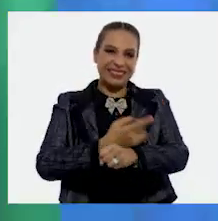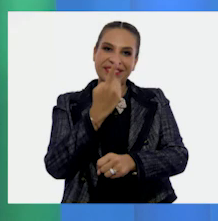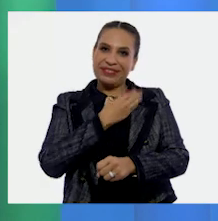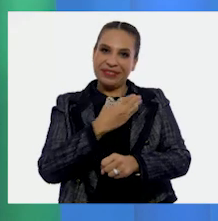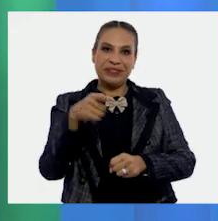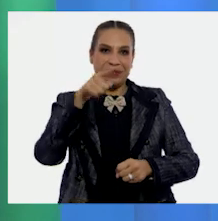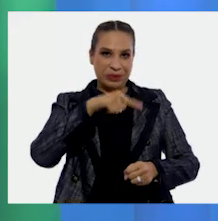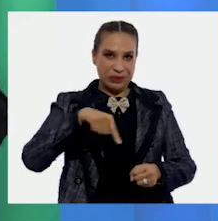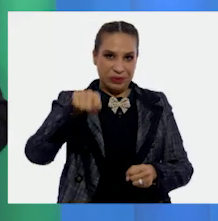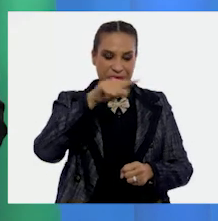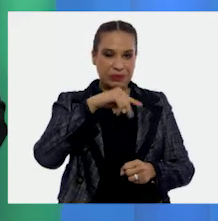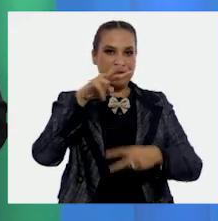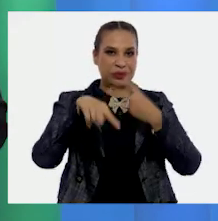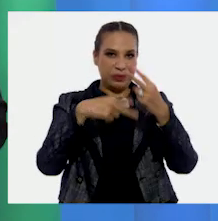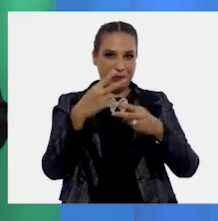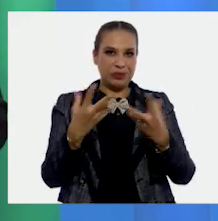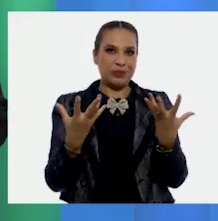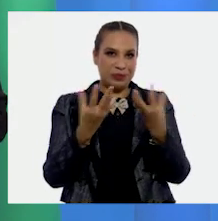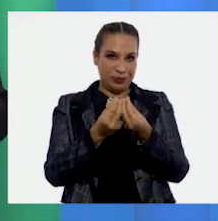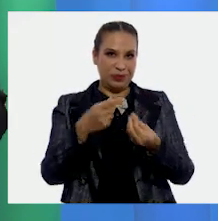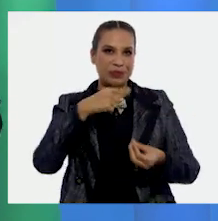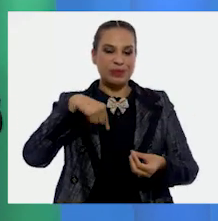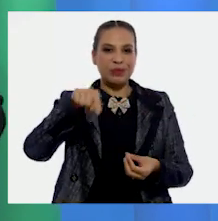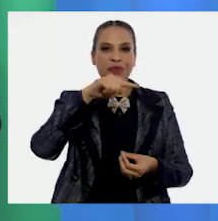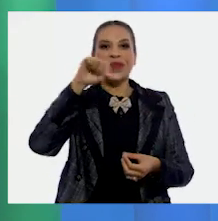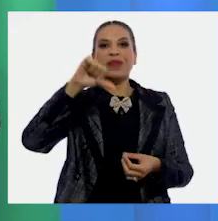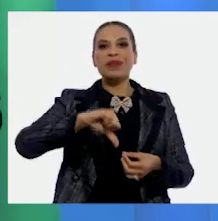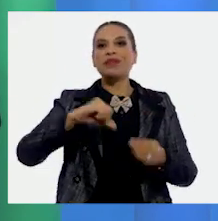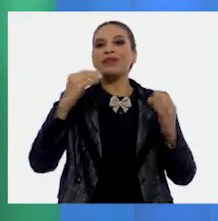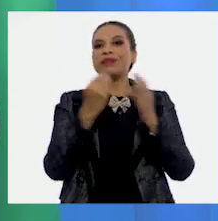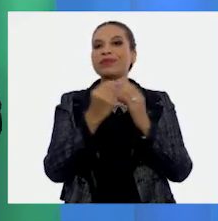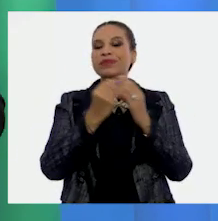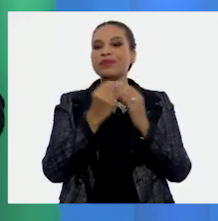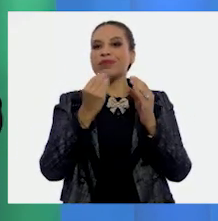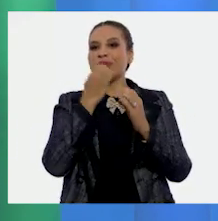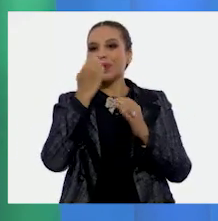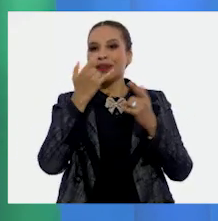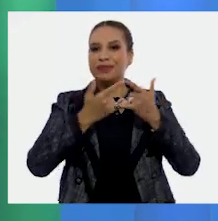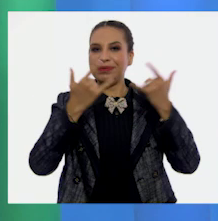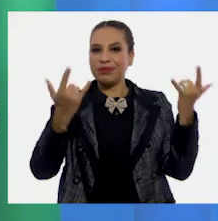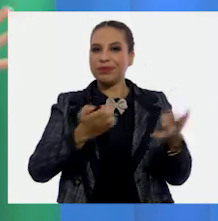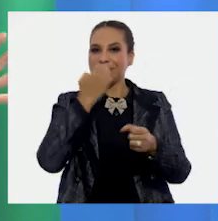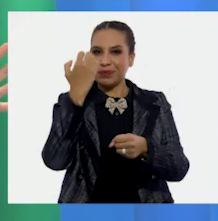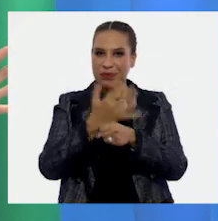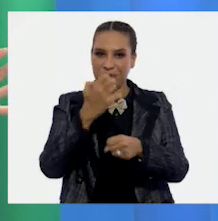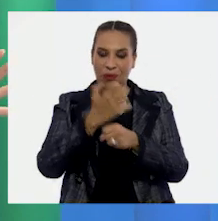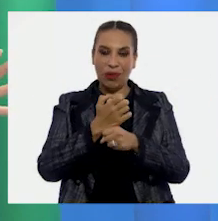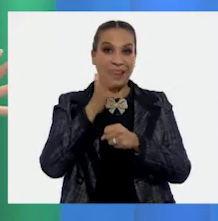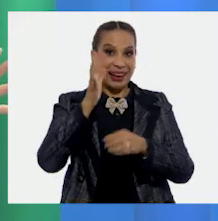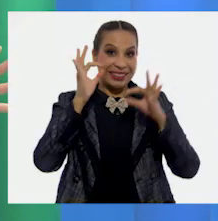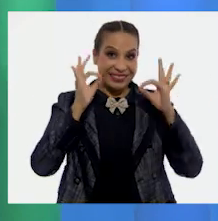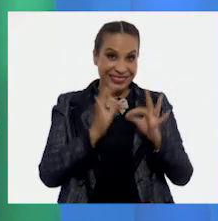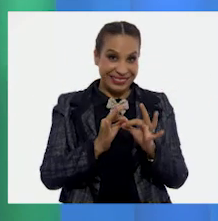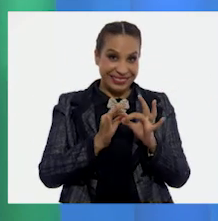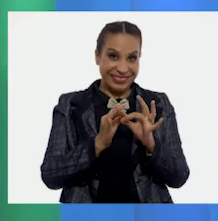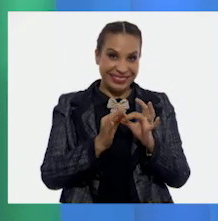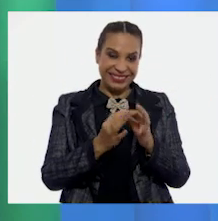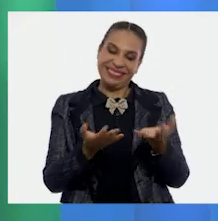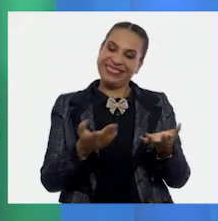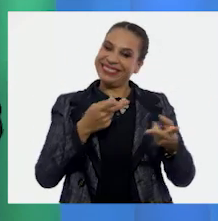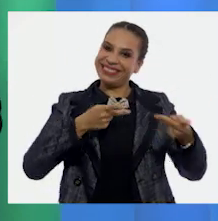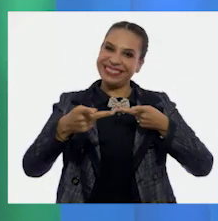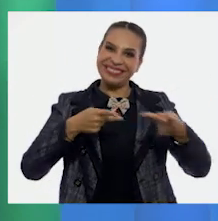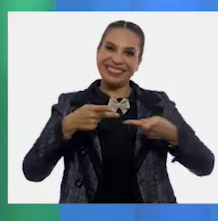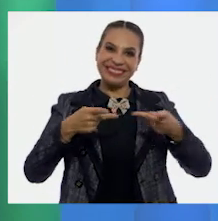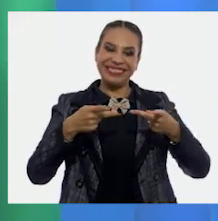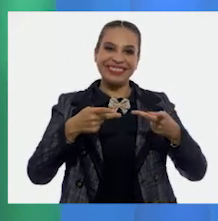bueno que ustedes van a estar con nosotros en esta clase de historia de quinto grado. ¿Ya están listos?